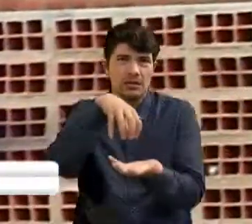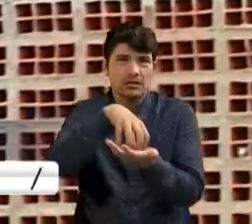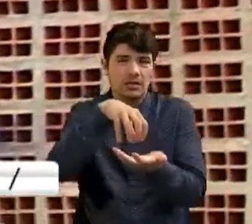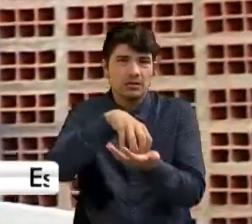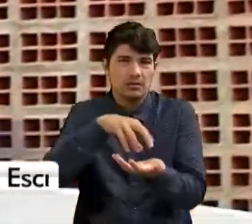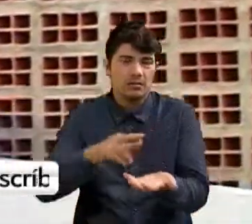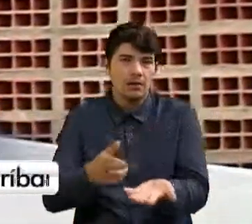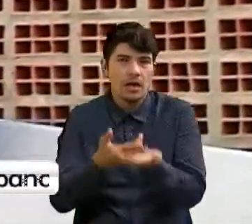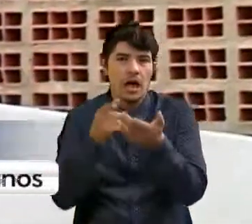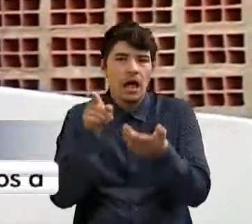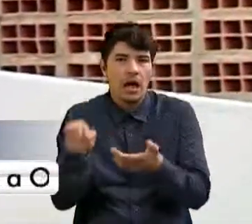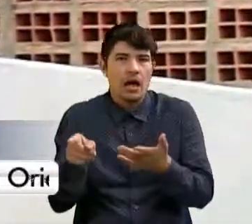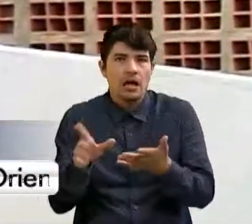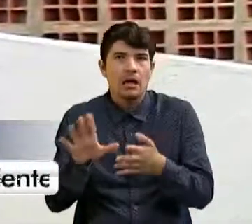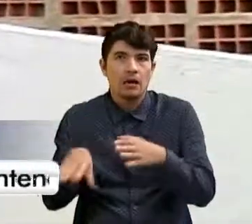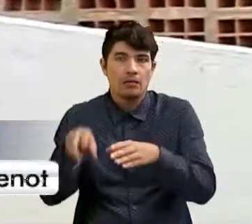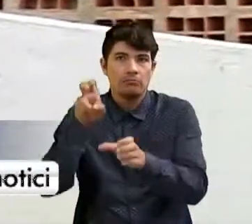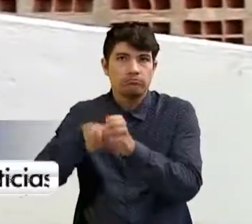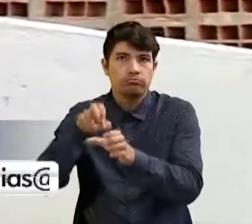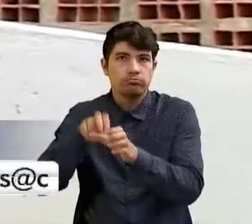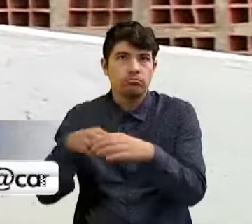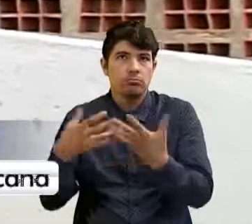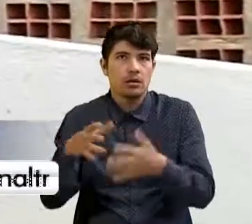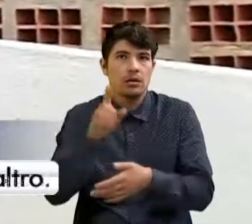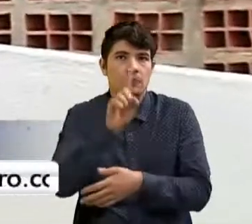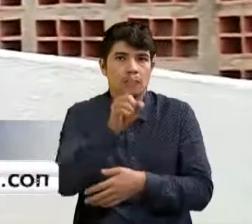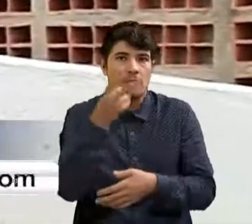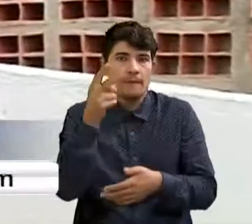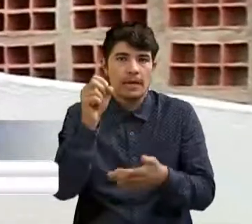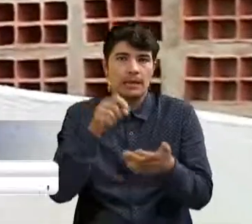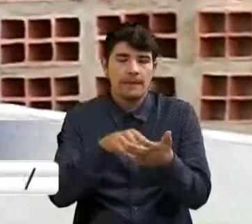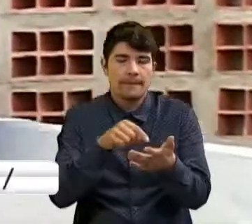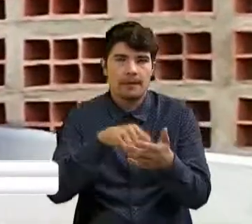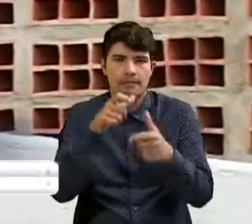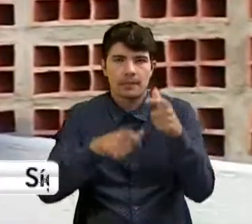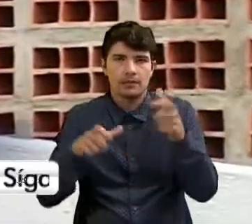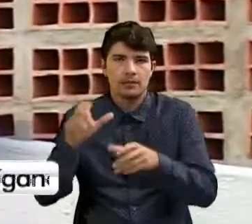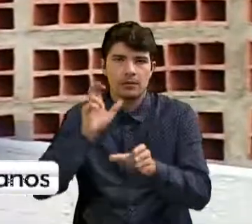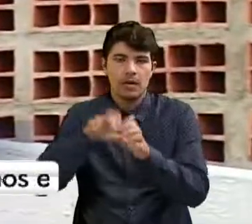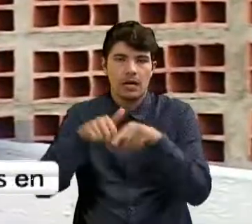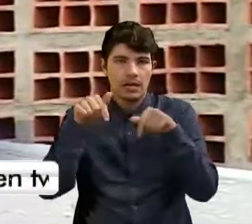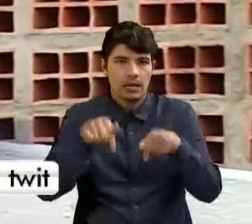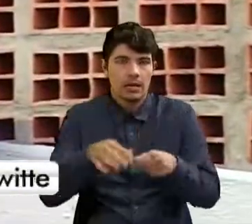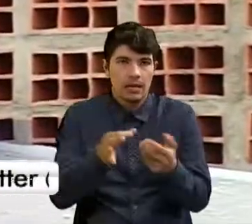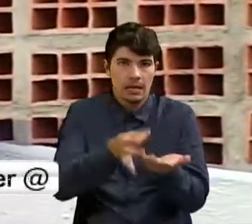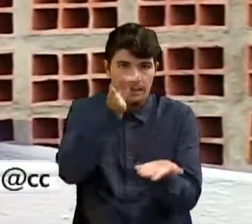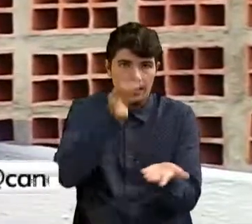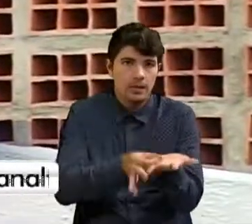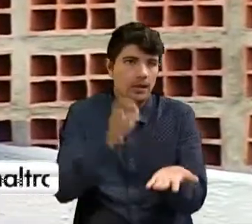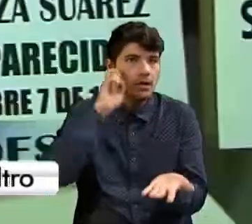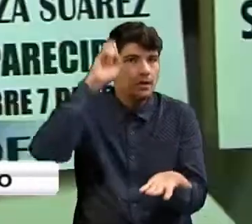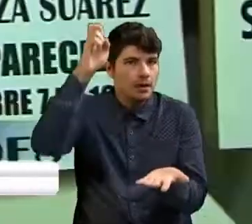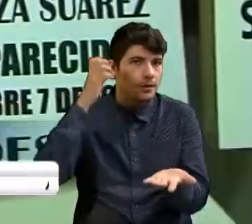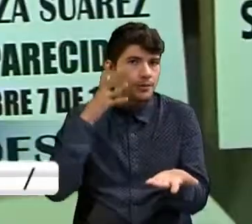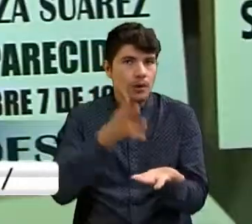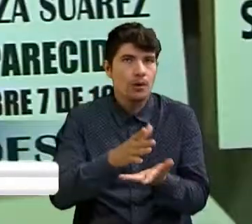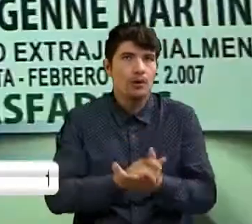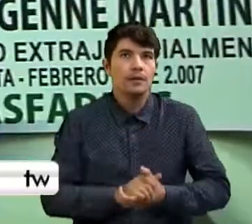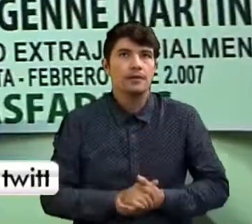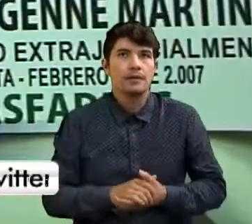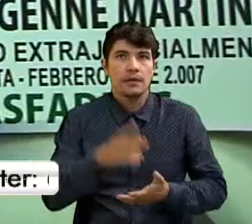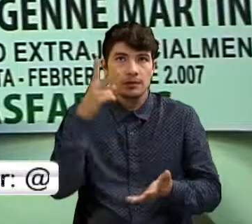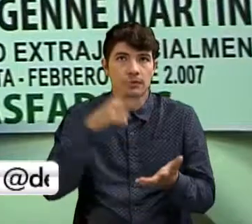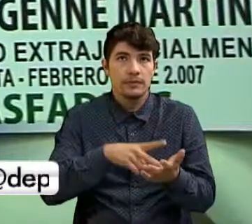en donde hay inscritas por lo menos 120 mil víctimas del conflicto armado en la capital nortesantandereana sólo en el